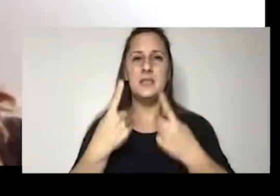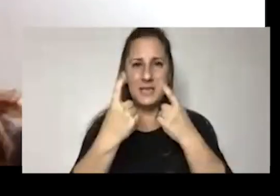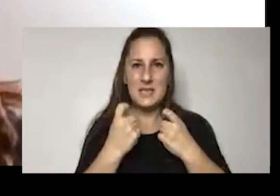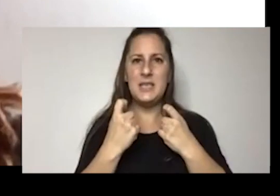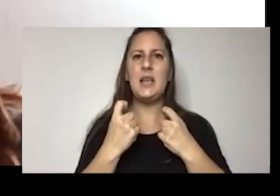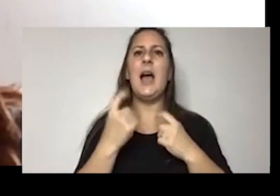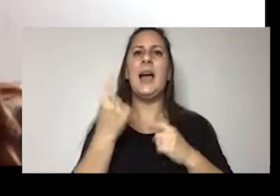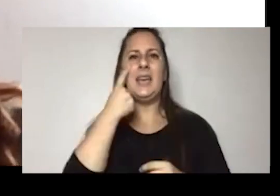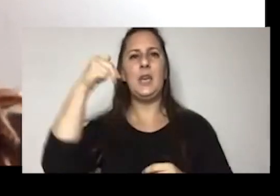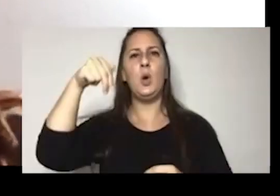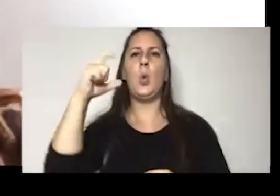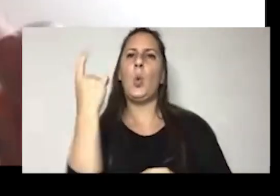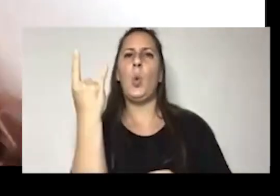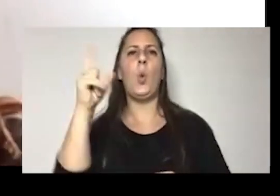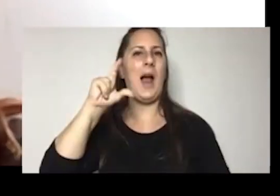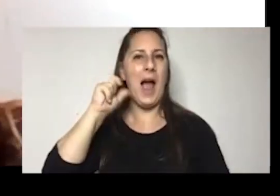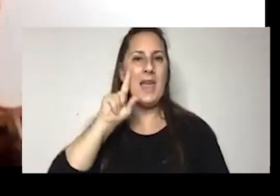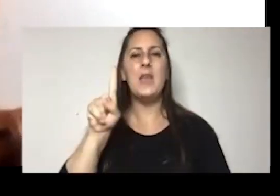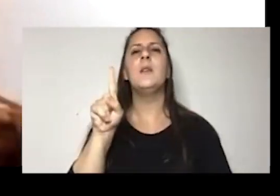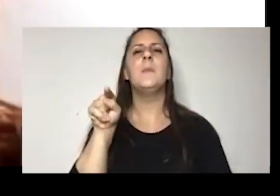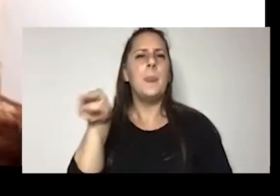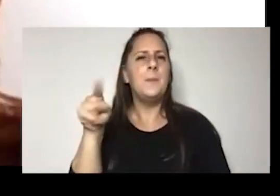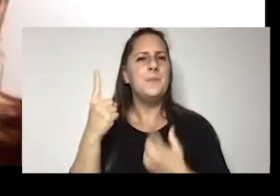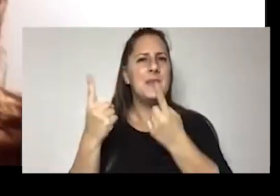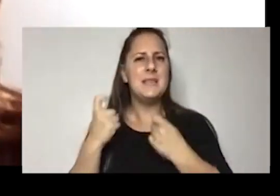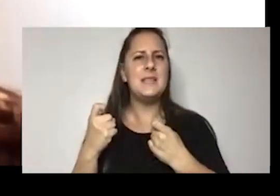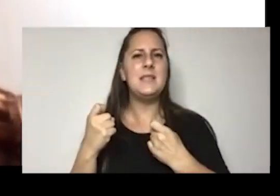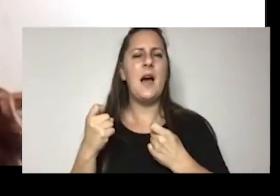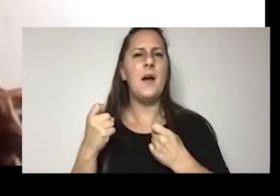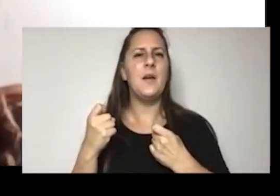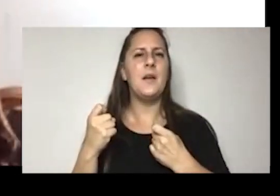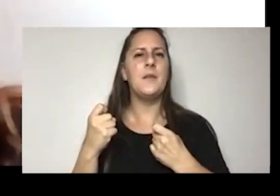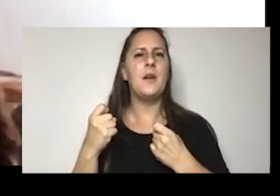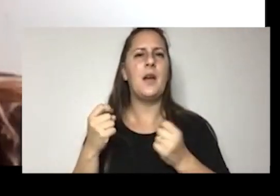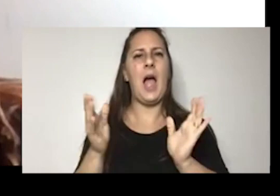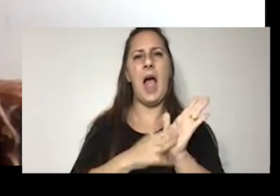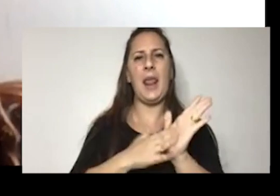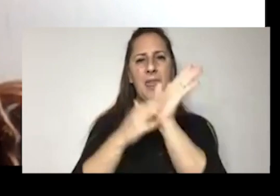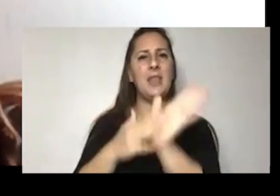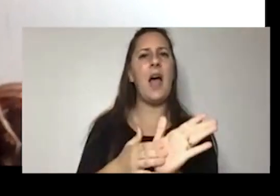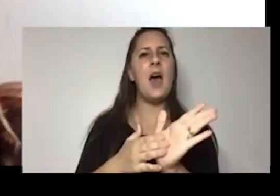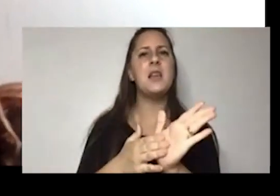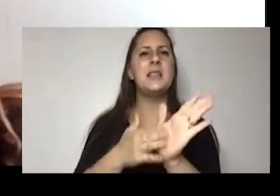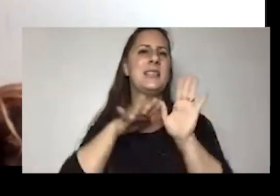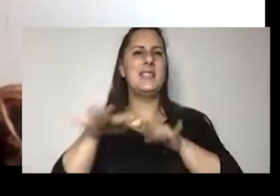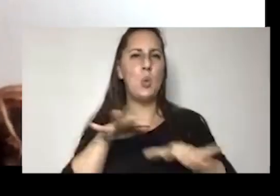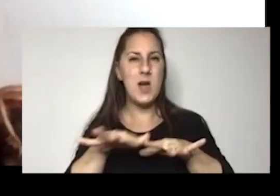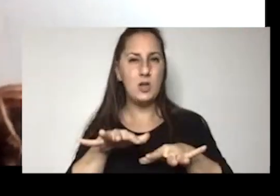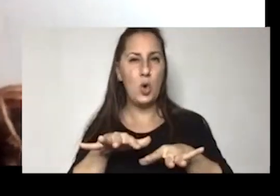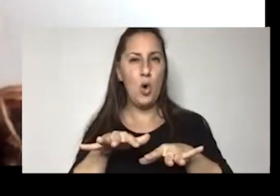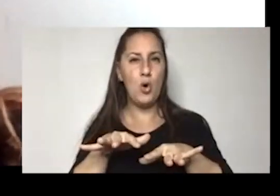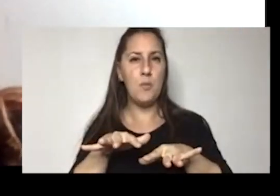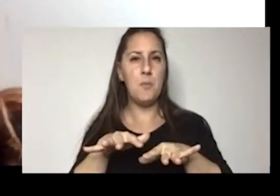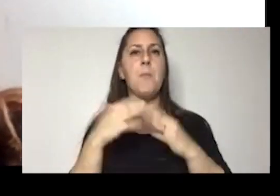ellos necesitan, digamos, acreditar toda su situación para tramitar el